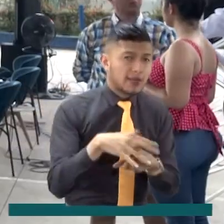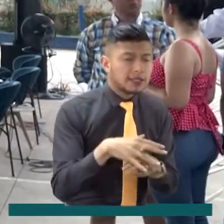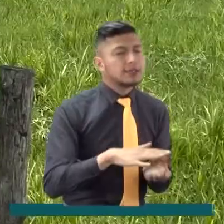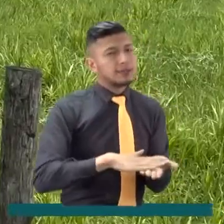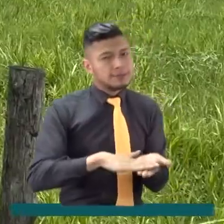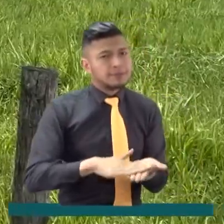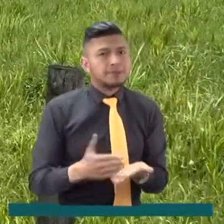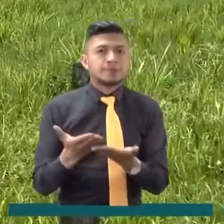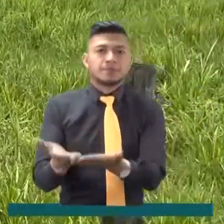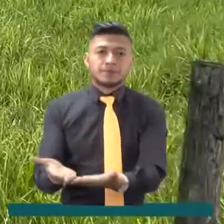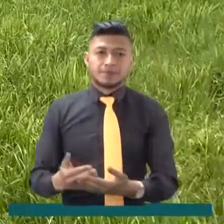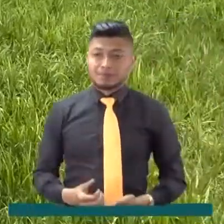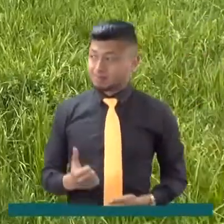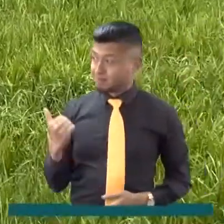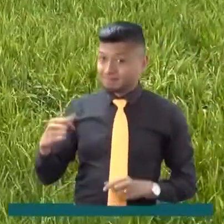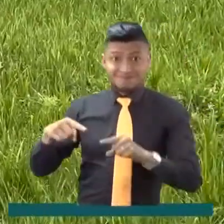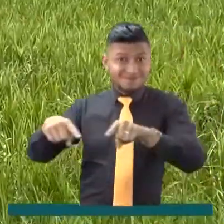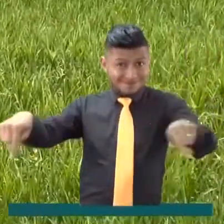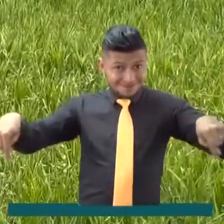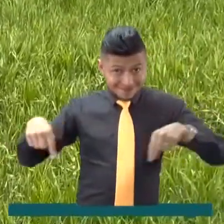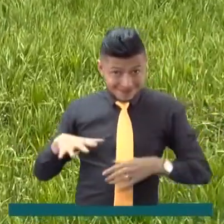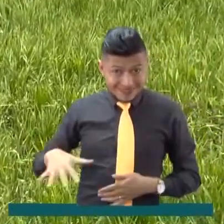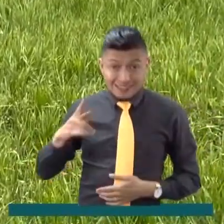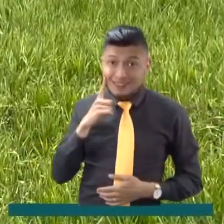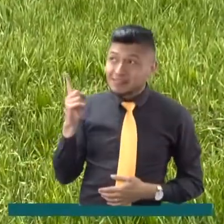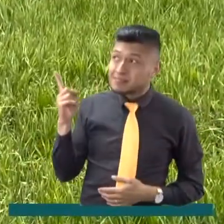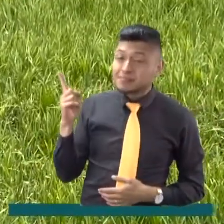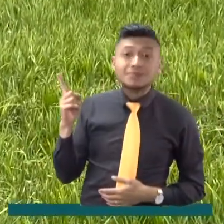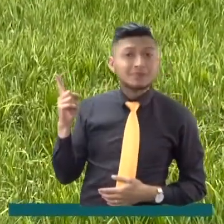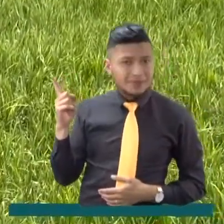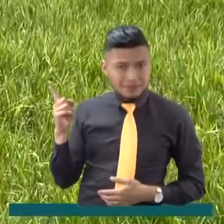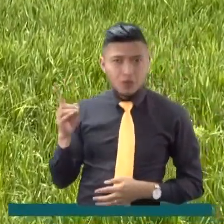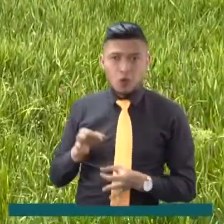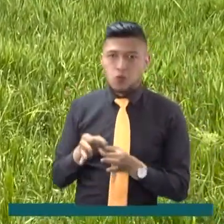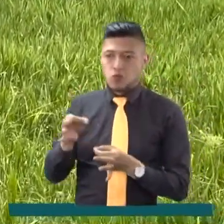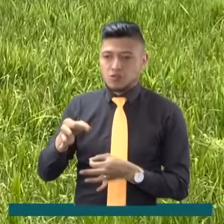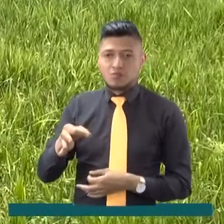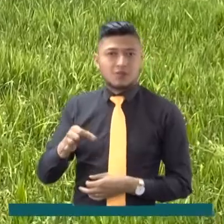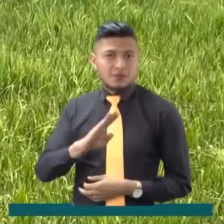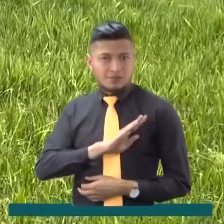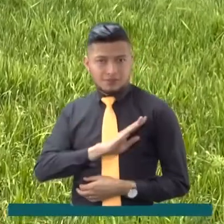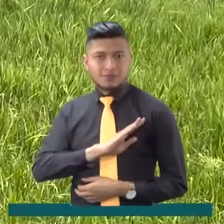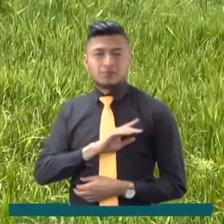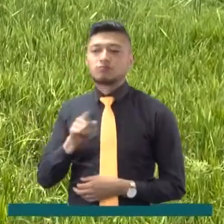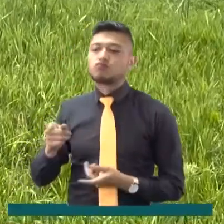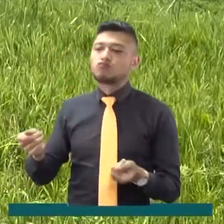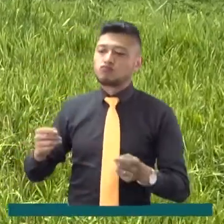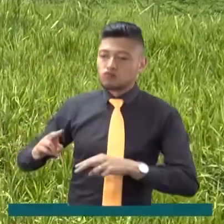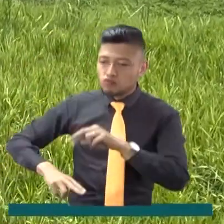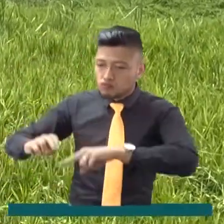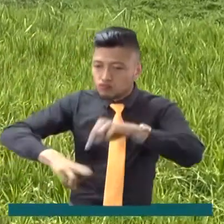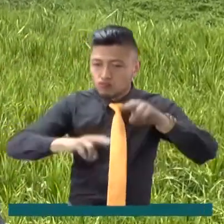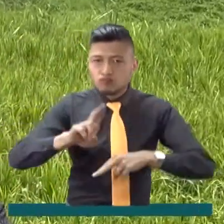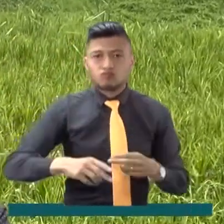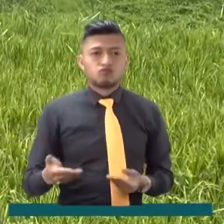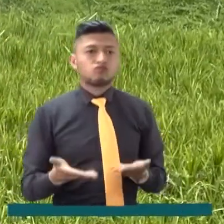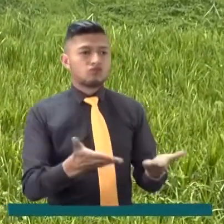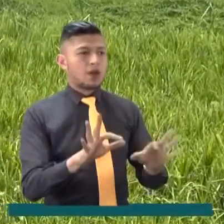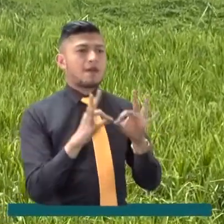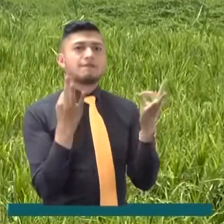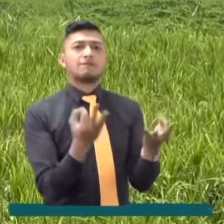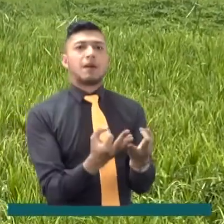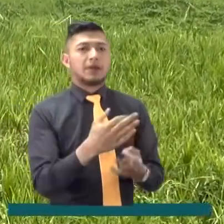invernales pasadas. Este es uno de los predios en donde el municipio realizará obras de urbanismo y serán posteriormente entregadas a las familias que